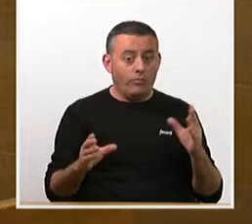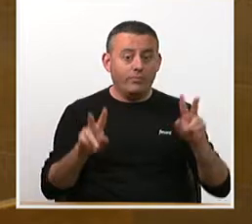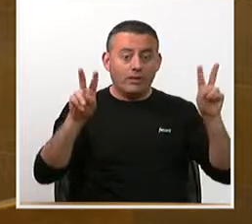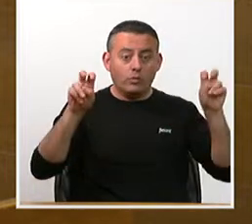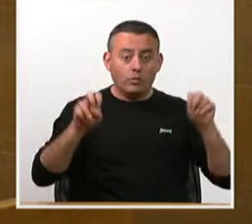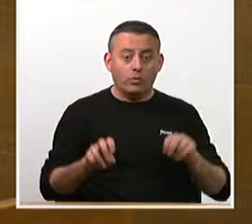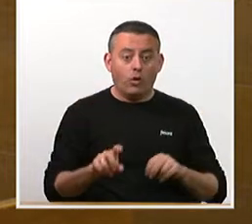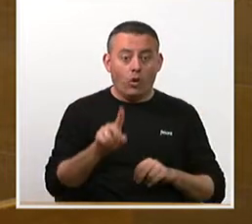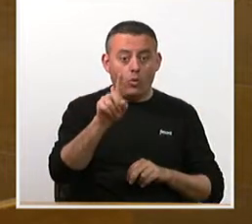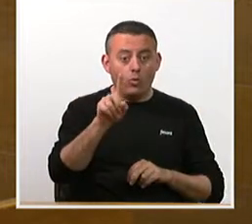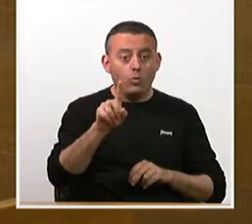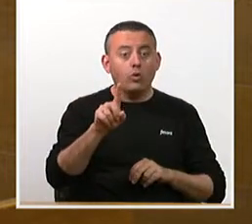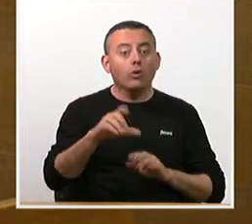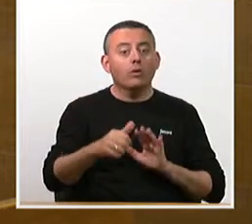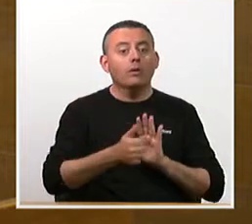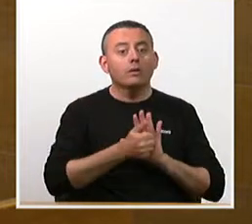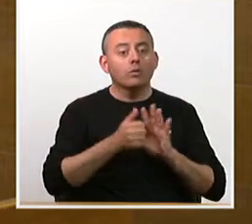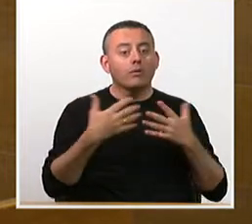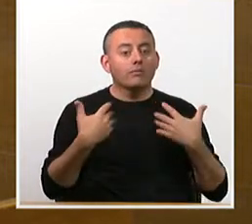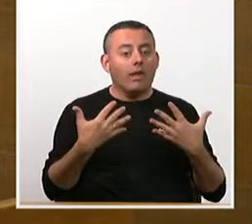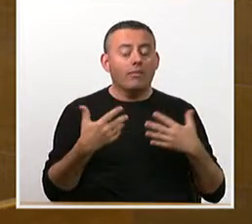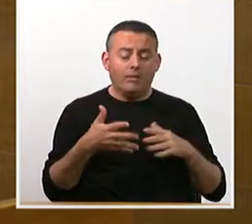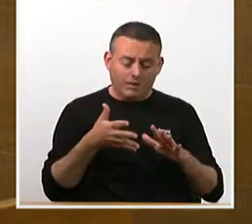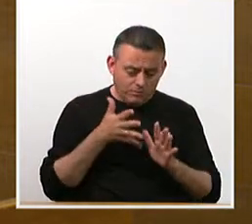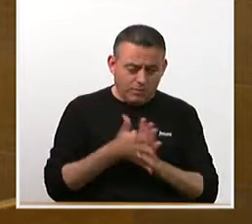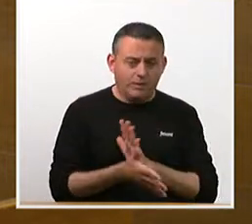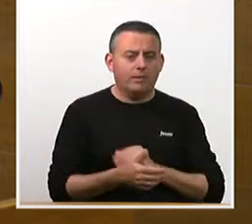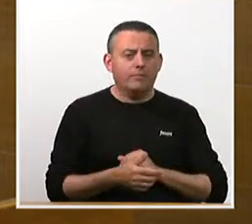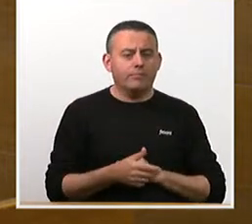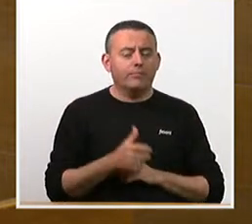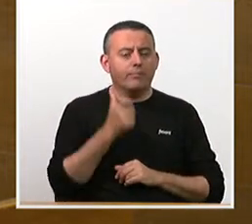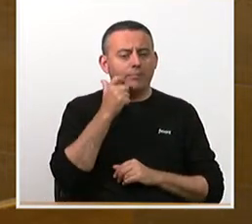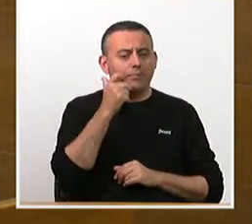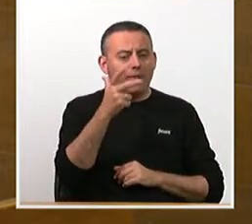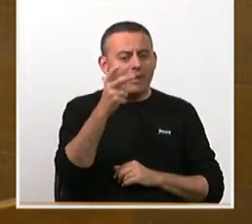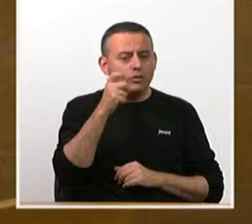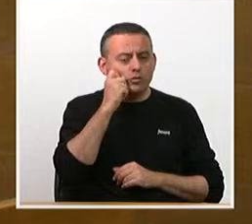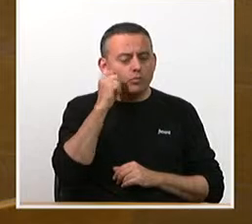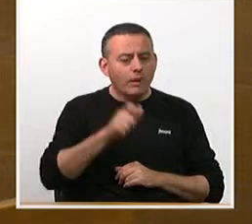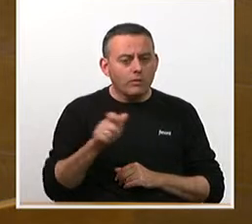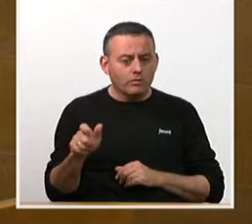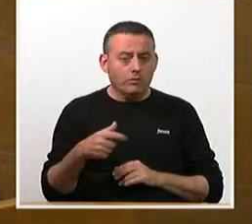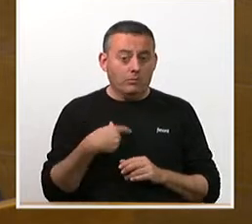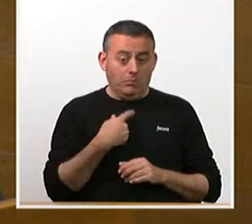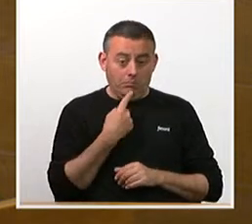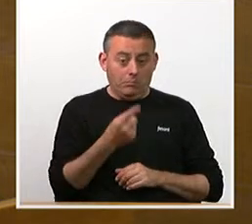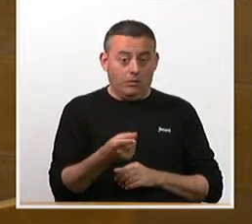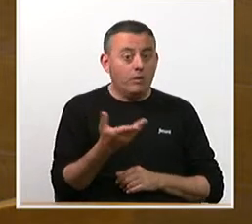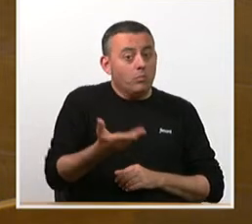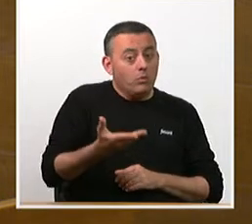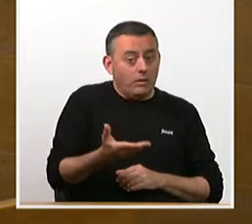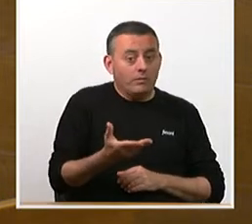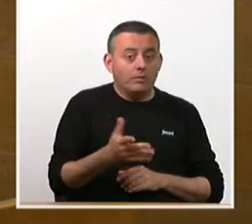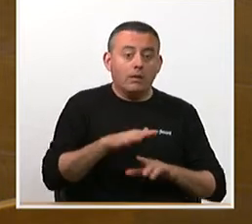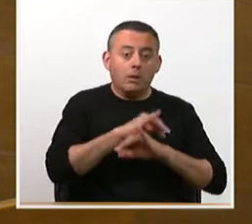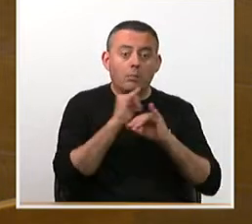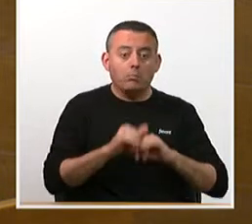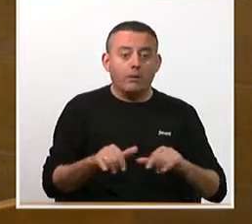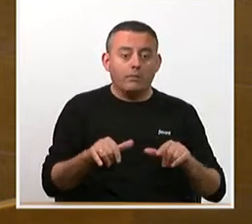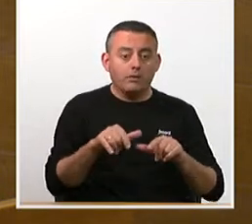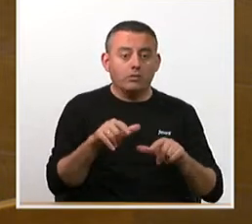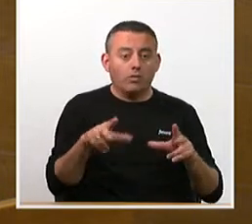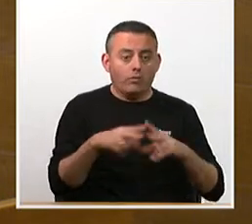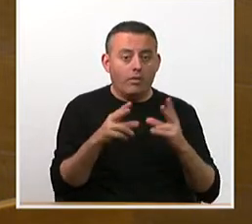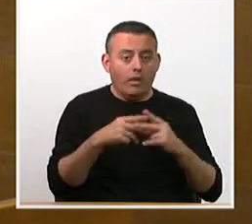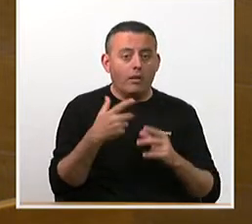recoge la declaración de los derechos humanos y establece Como fundamento del orden político y la paz social la dignidad a la persona